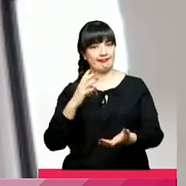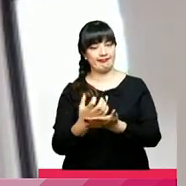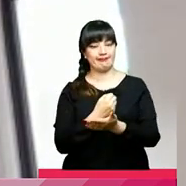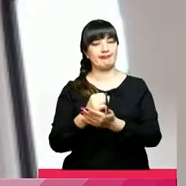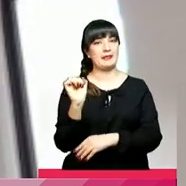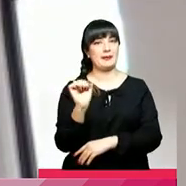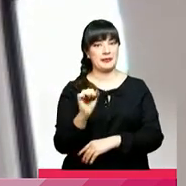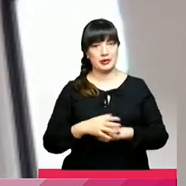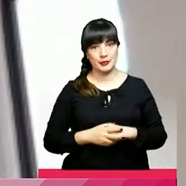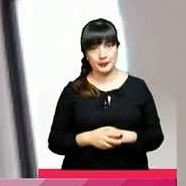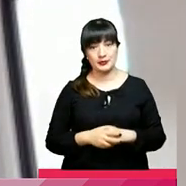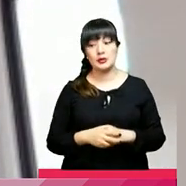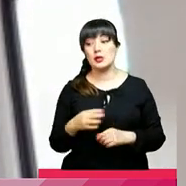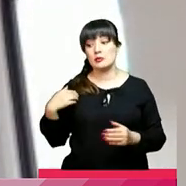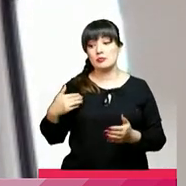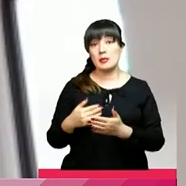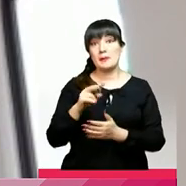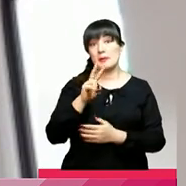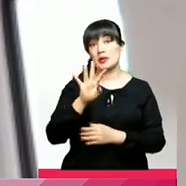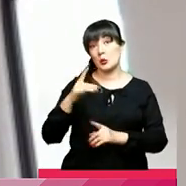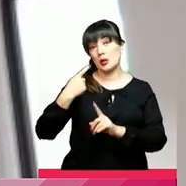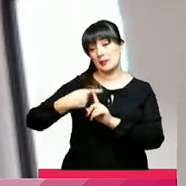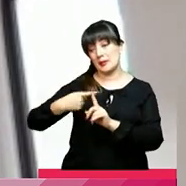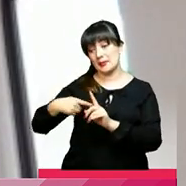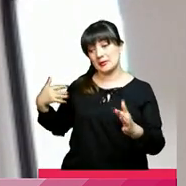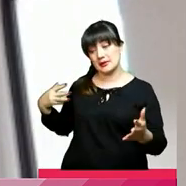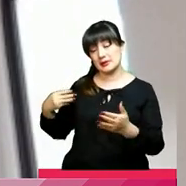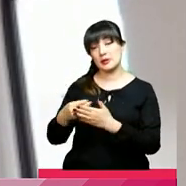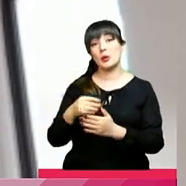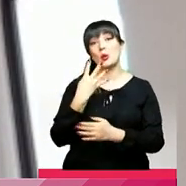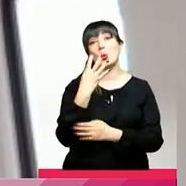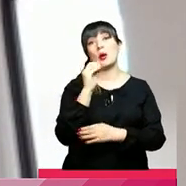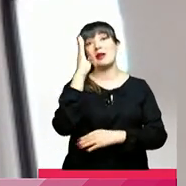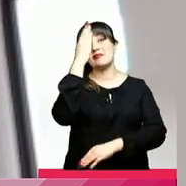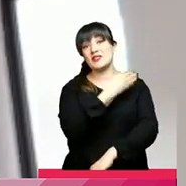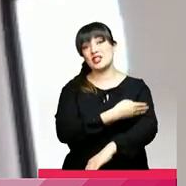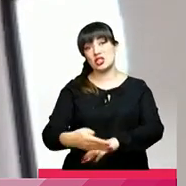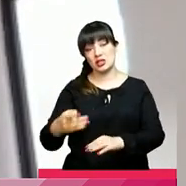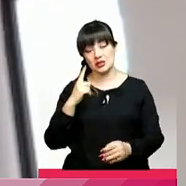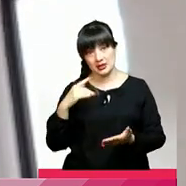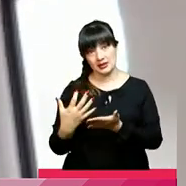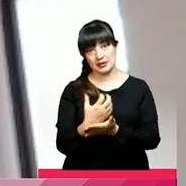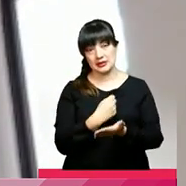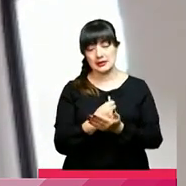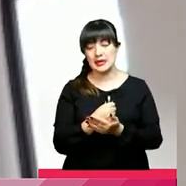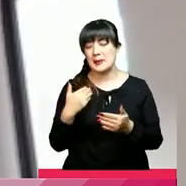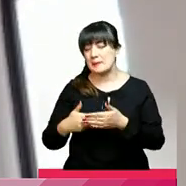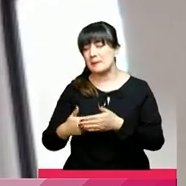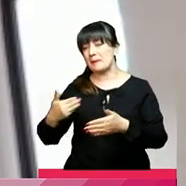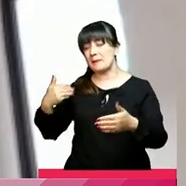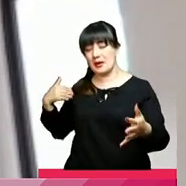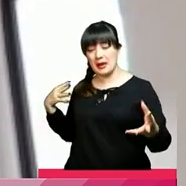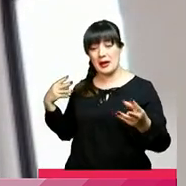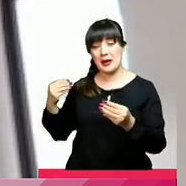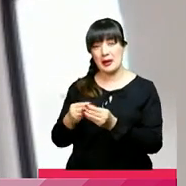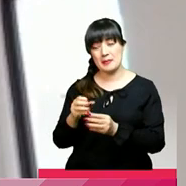Para los últimos 24 meses, de más de 40 billones de pesos. Y desde inicio, de multifondos,